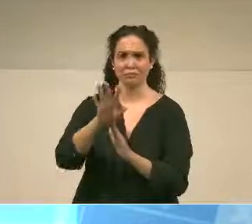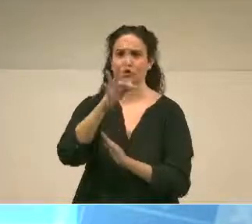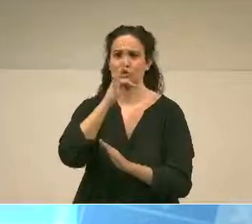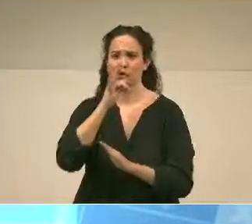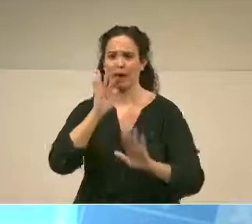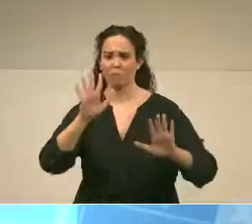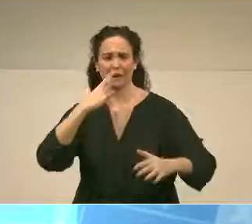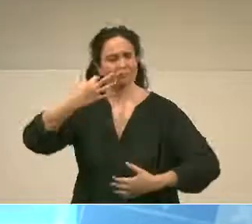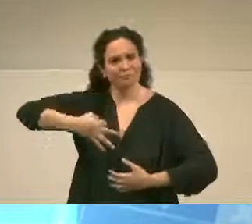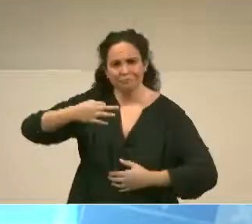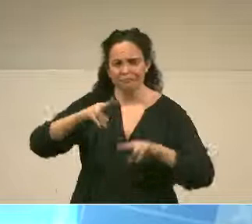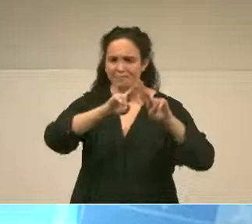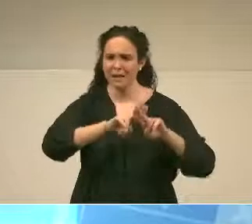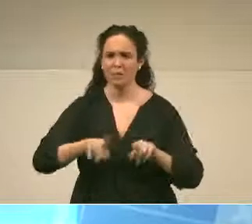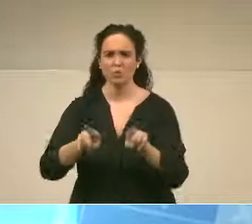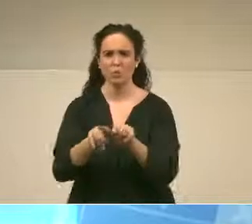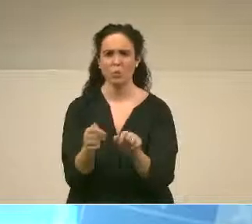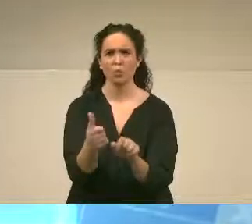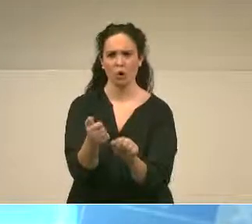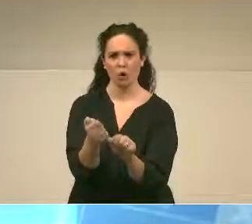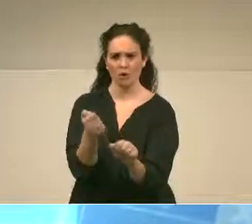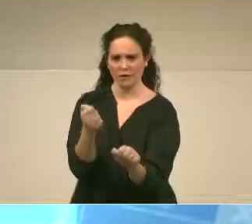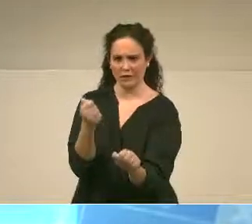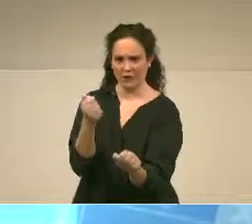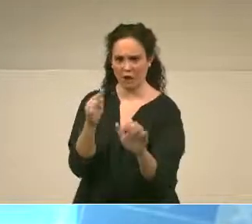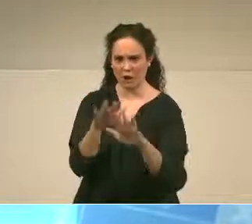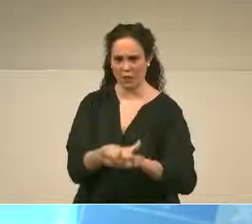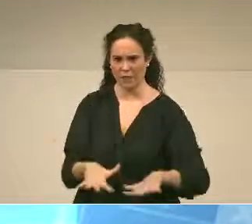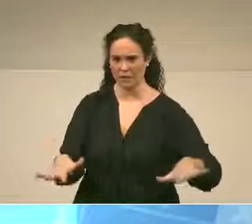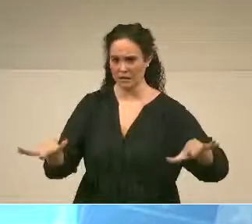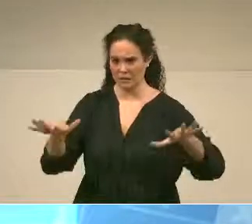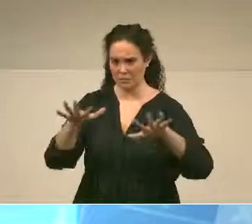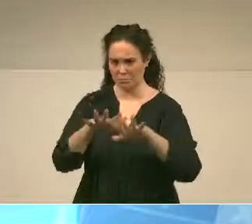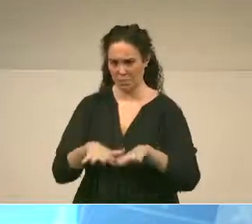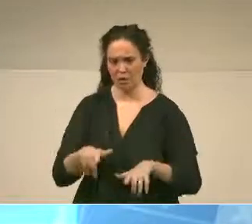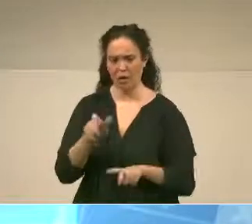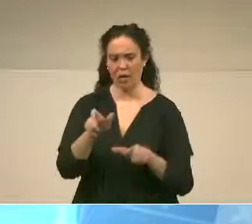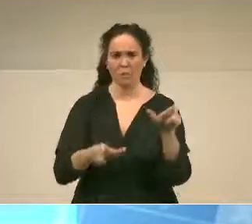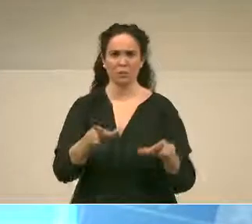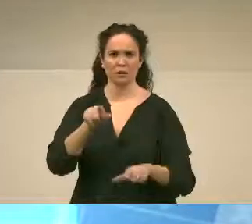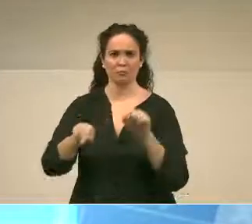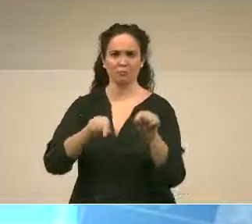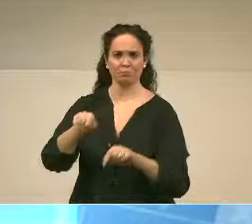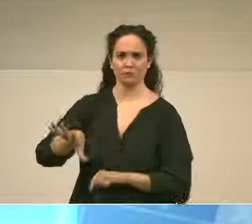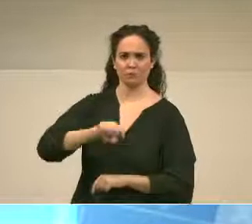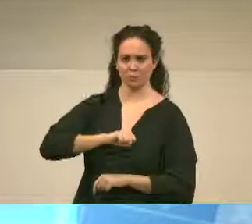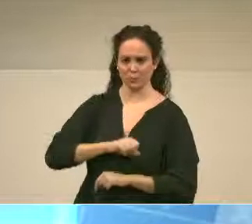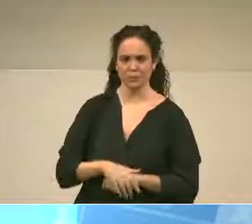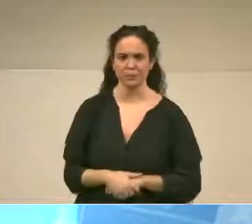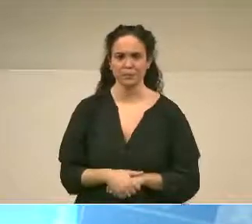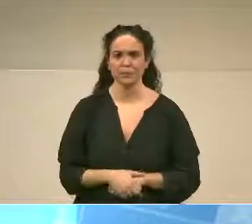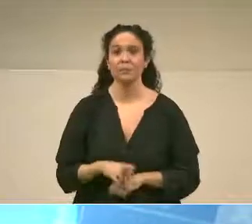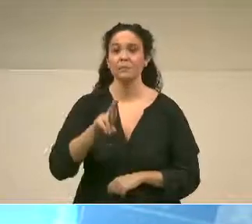observar una ralentización en los incrementos del número de contagios. De hecho, el índice básico